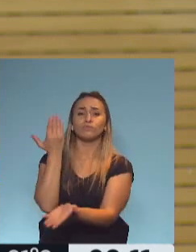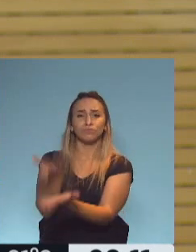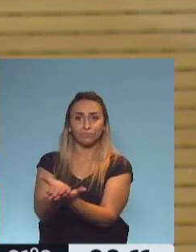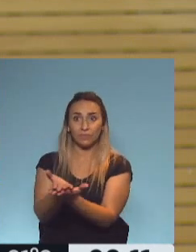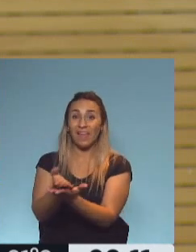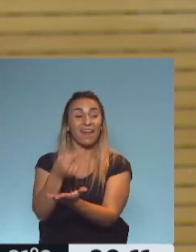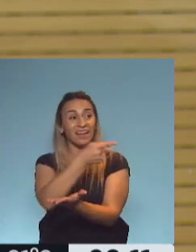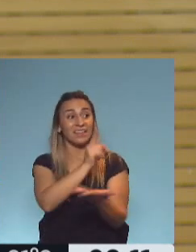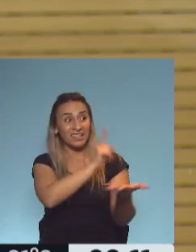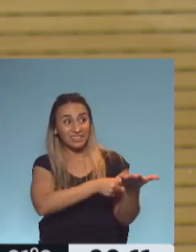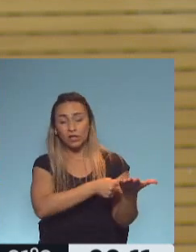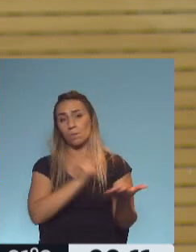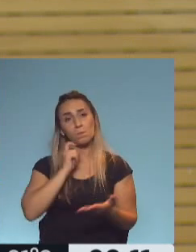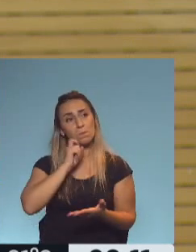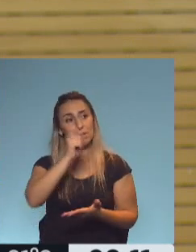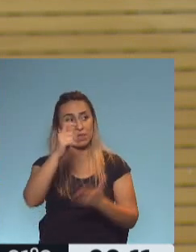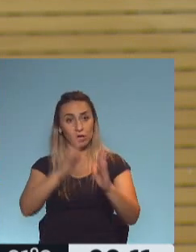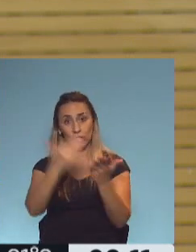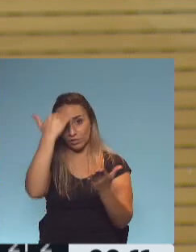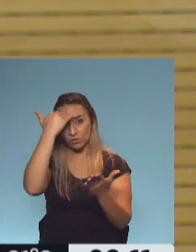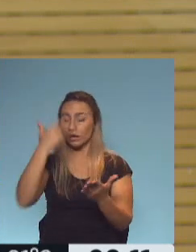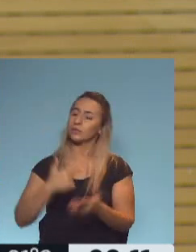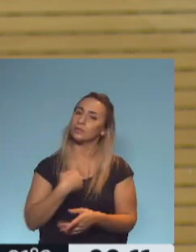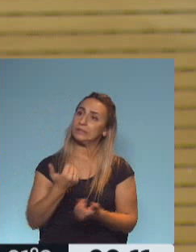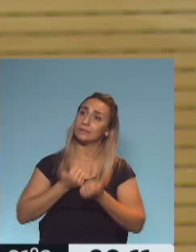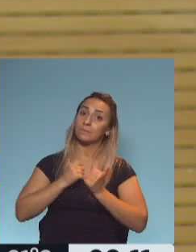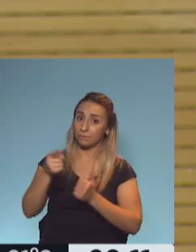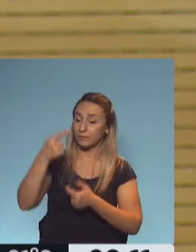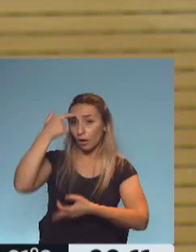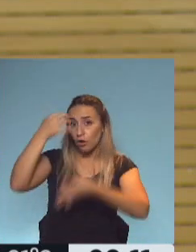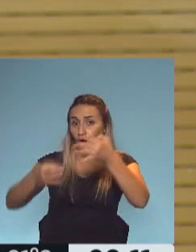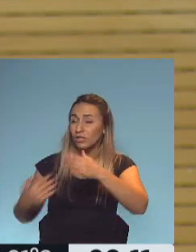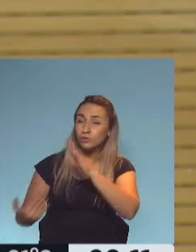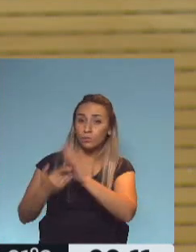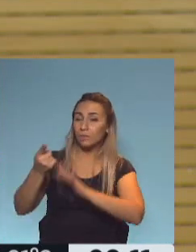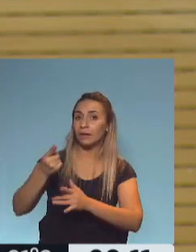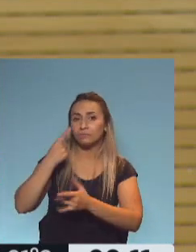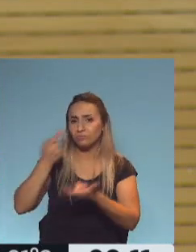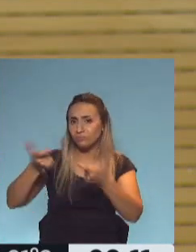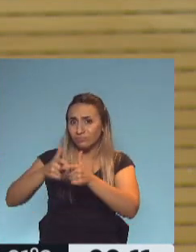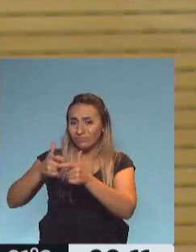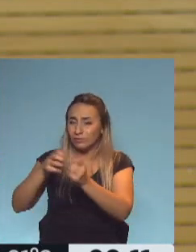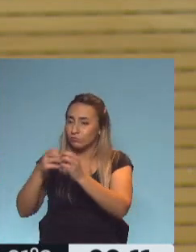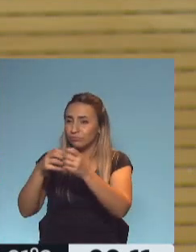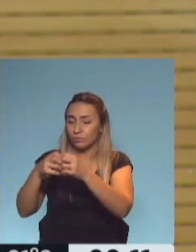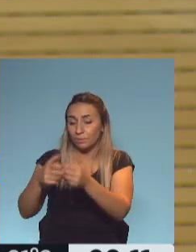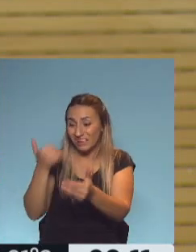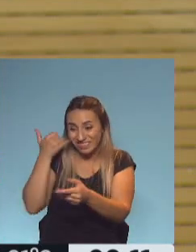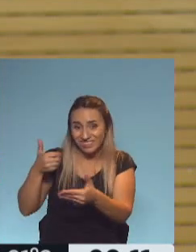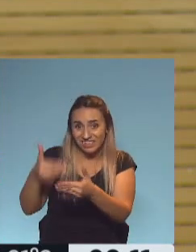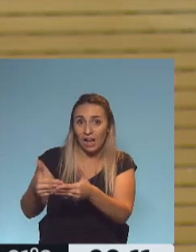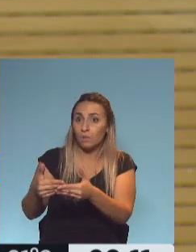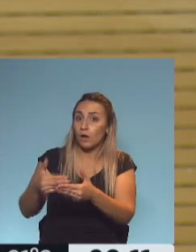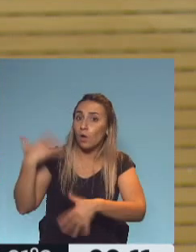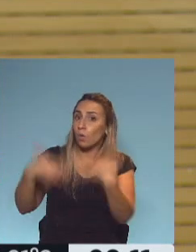inconstitucionalidad. Estamos esperando que la Corte Suprema lo trate lo antes posible con la urgencia que supone que los chicos tienen que volver a las clases el